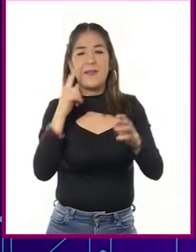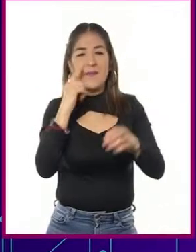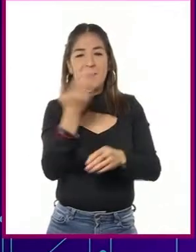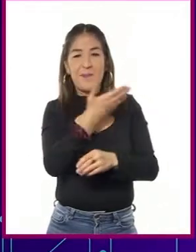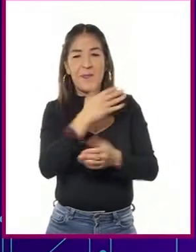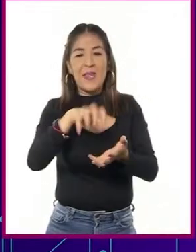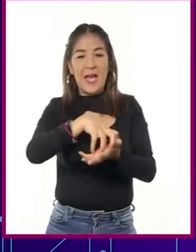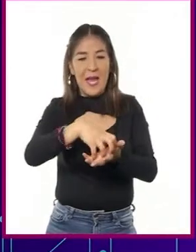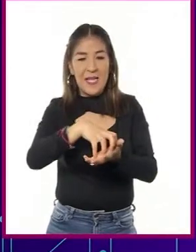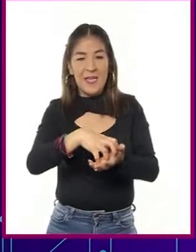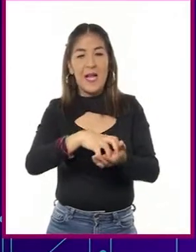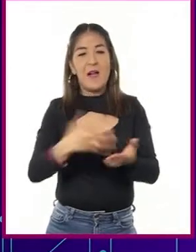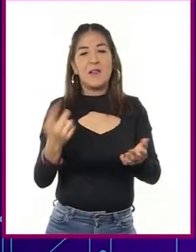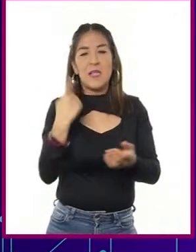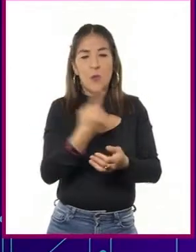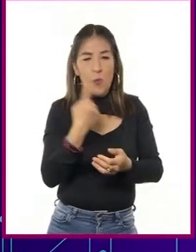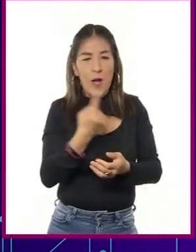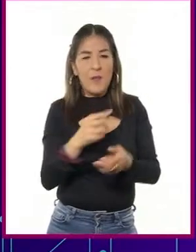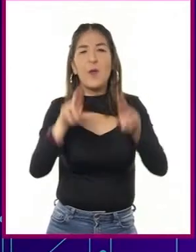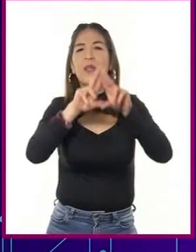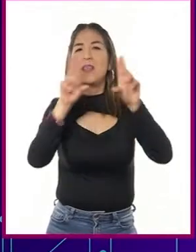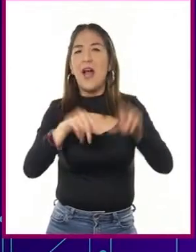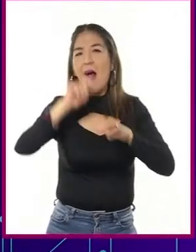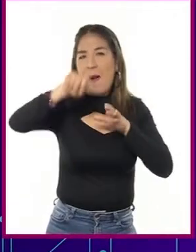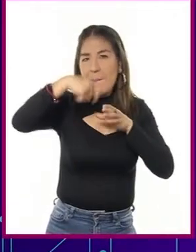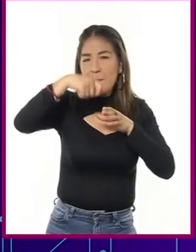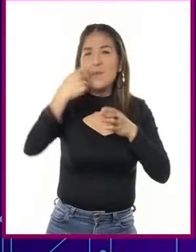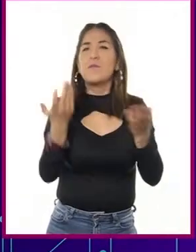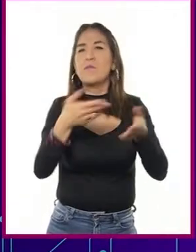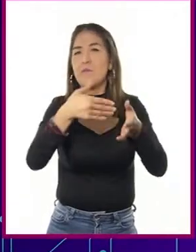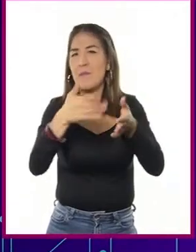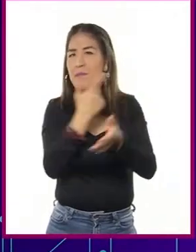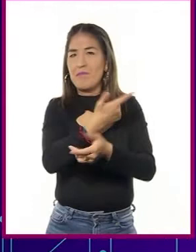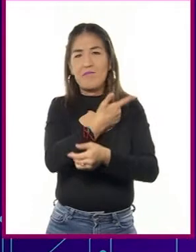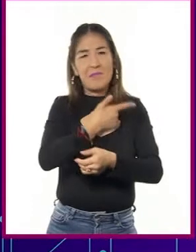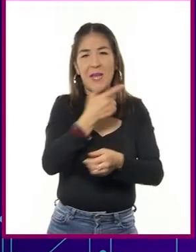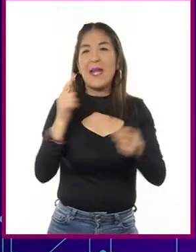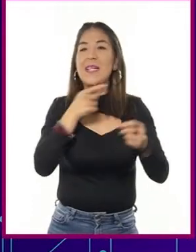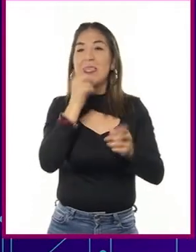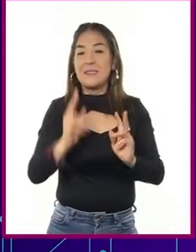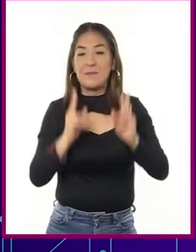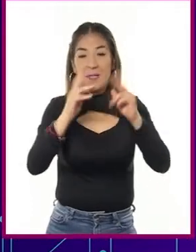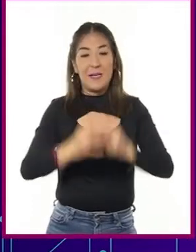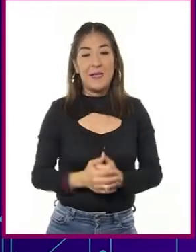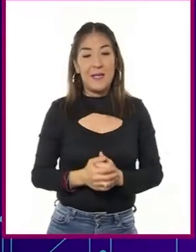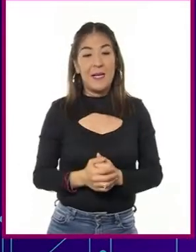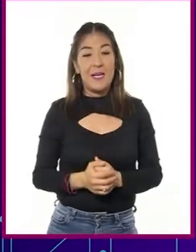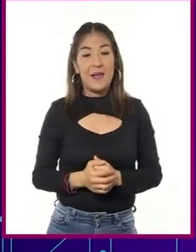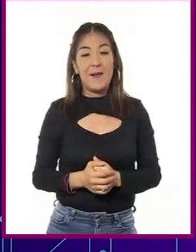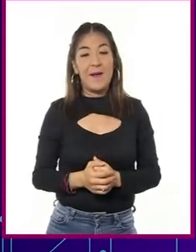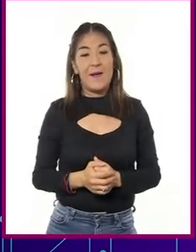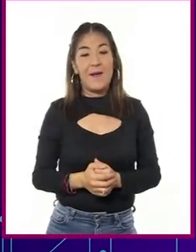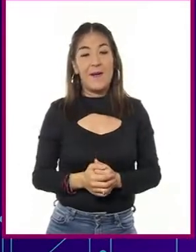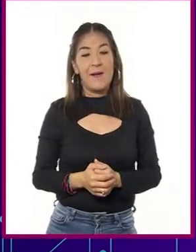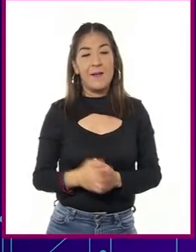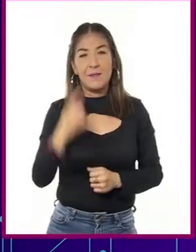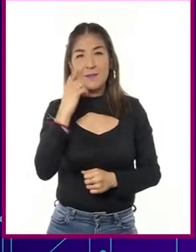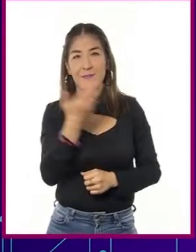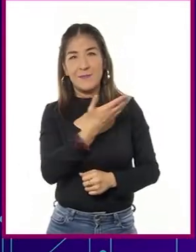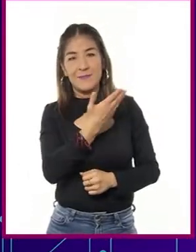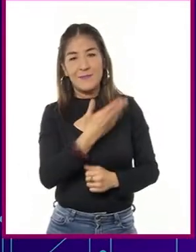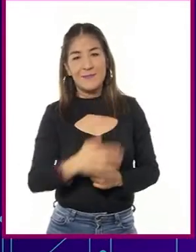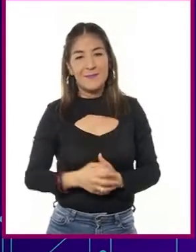tu paladar y creatividad para cocinar. Como dice el refrán, al mejor mono se le cae el